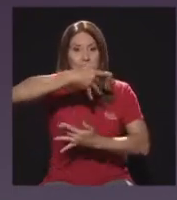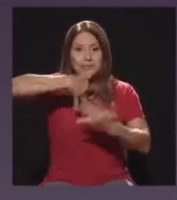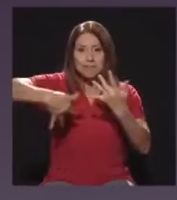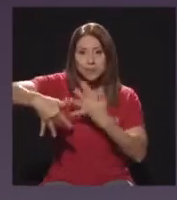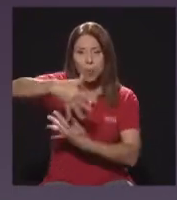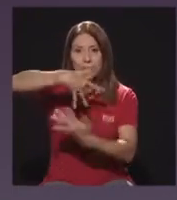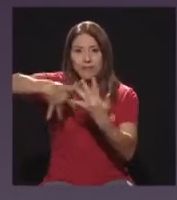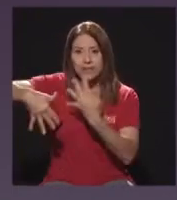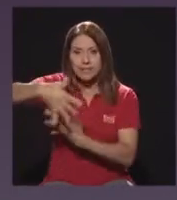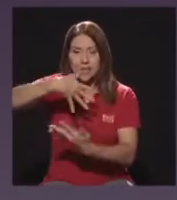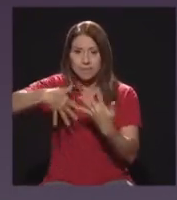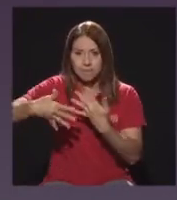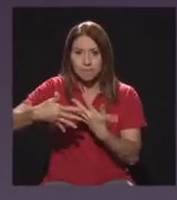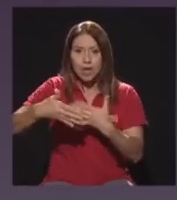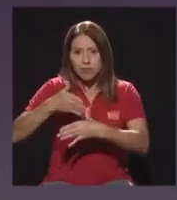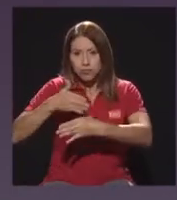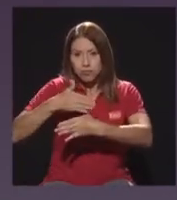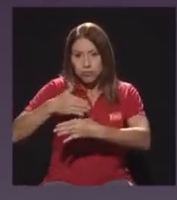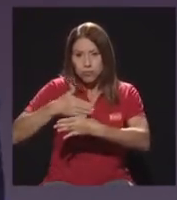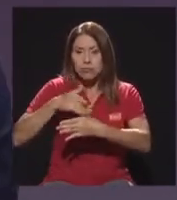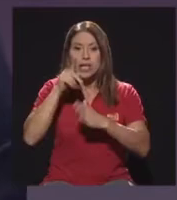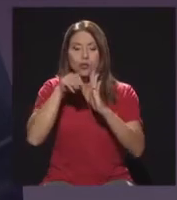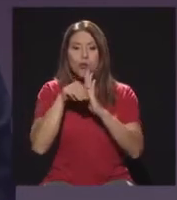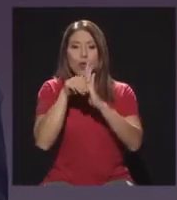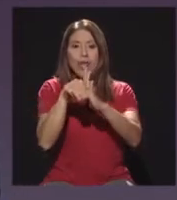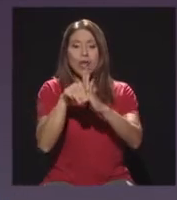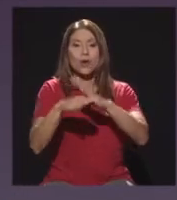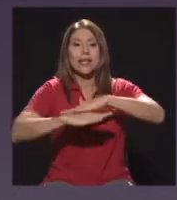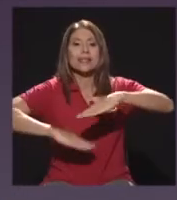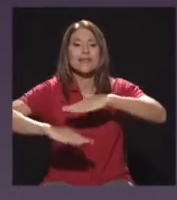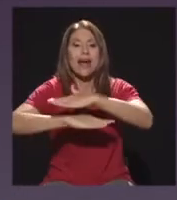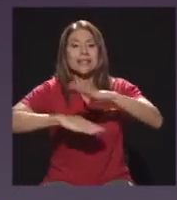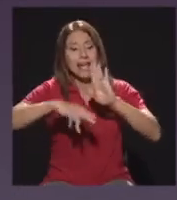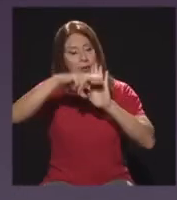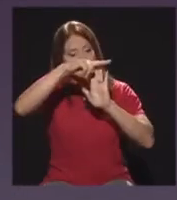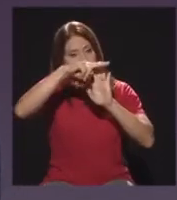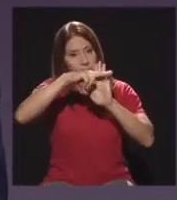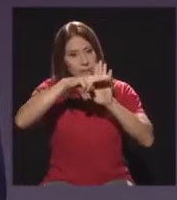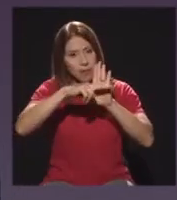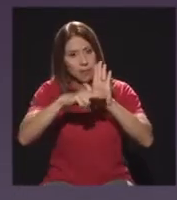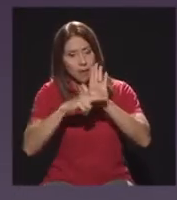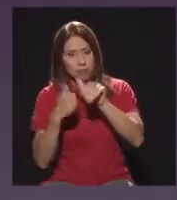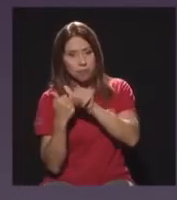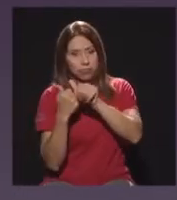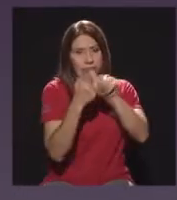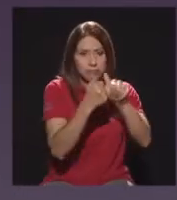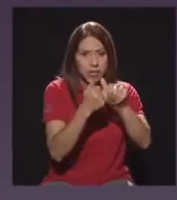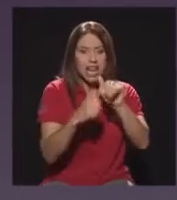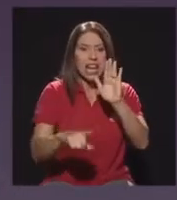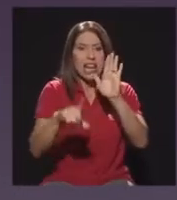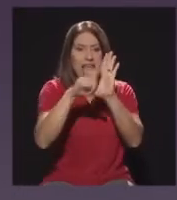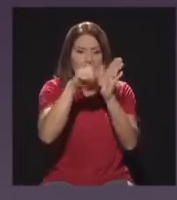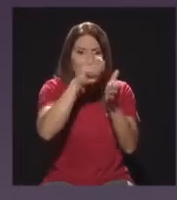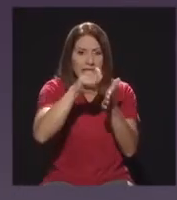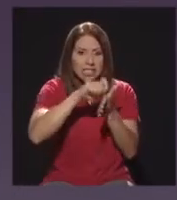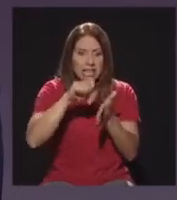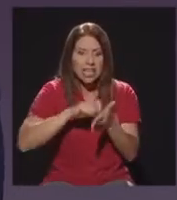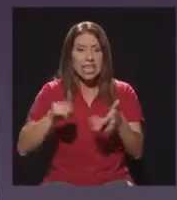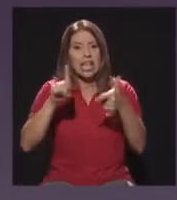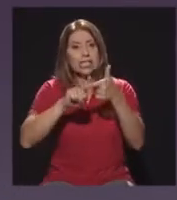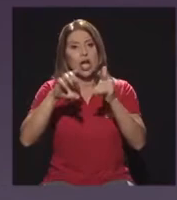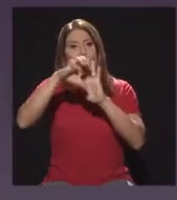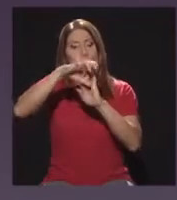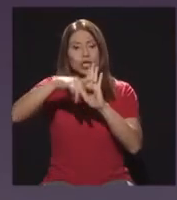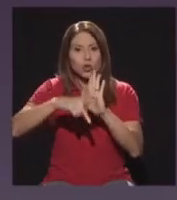modelo que se basa precisamente en un orden normativo verdad de leyes escritas constituciones que tienen